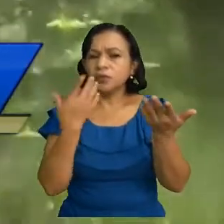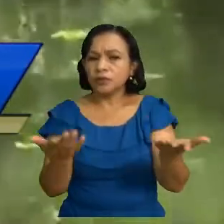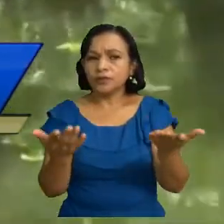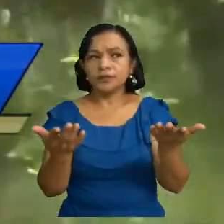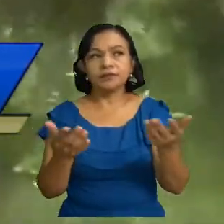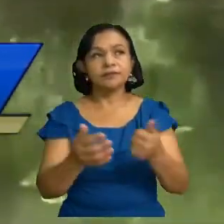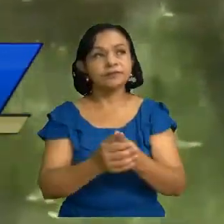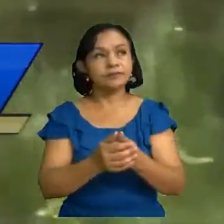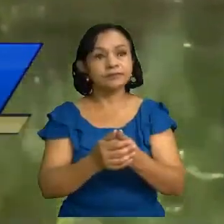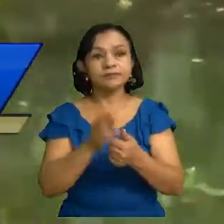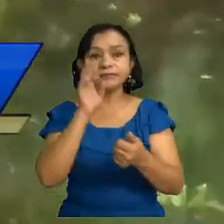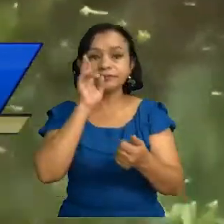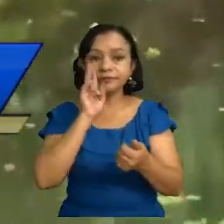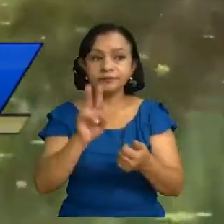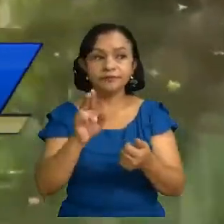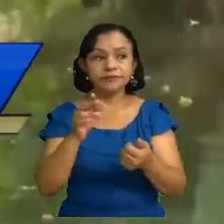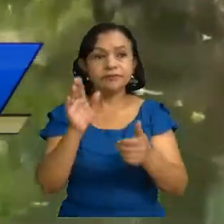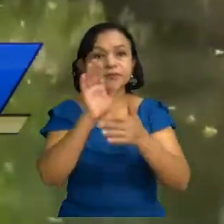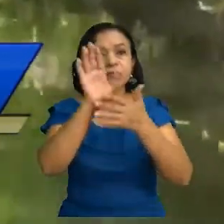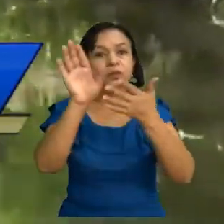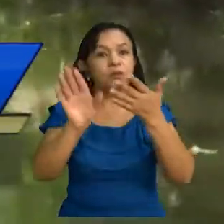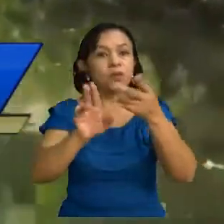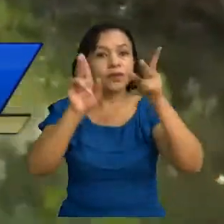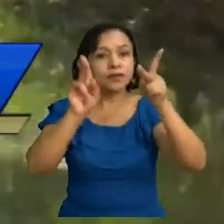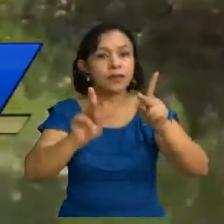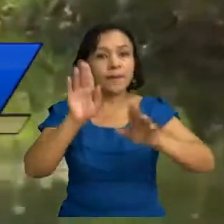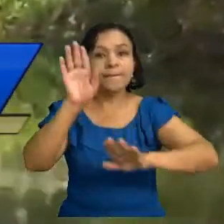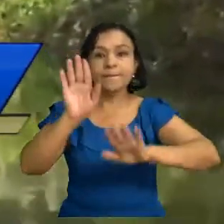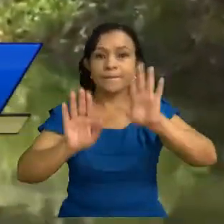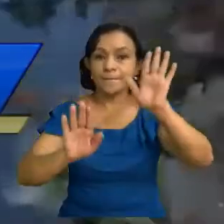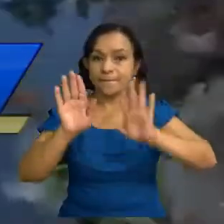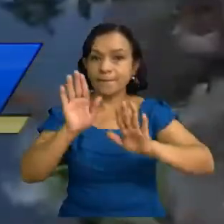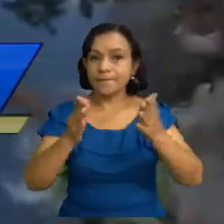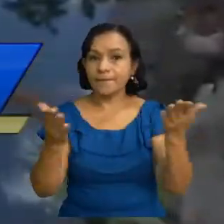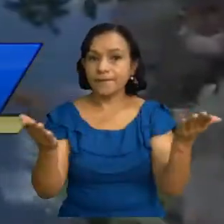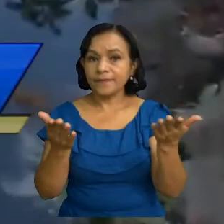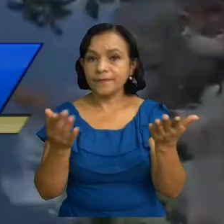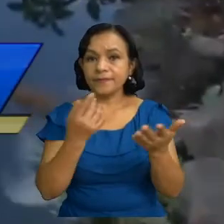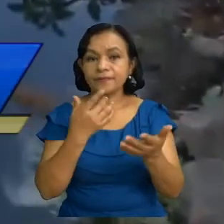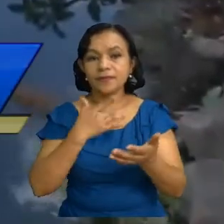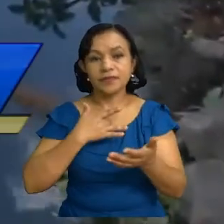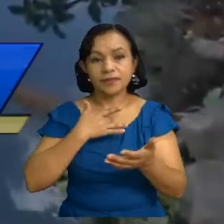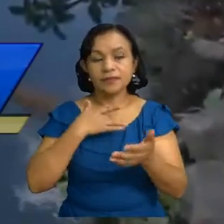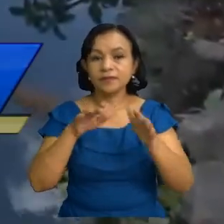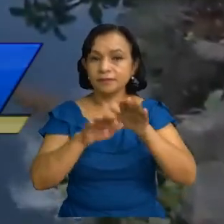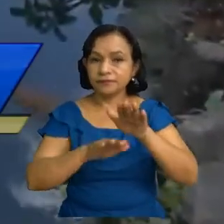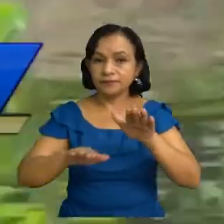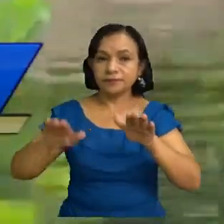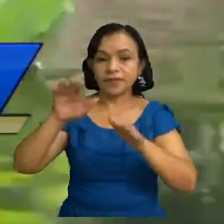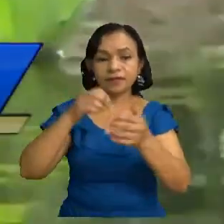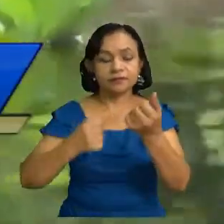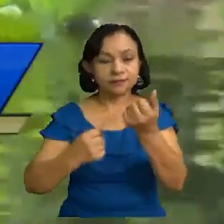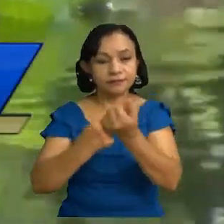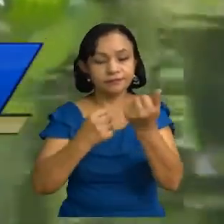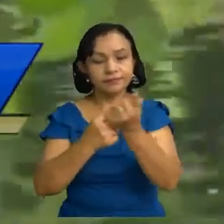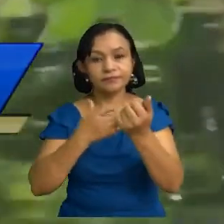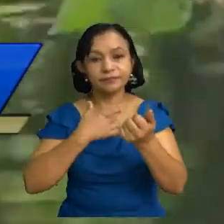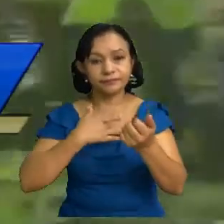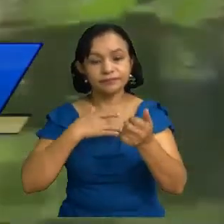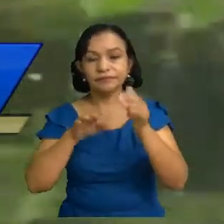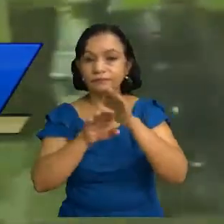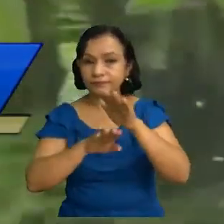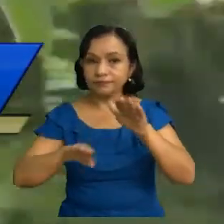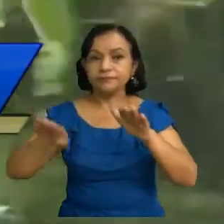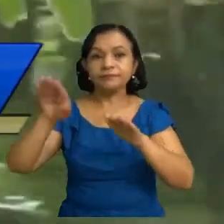valorar cuántas personas participaron y en que necesitamos fortalecer qué más necesitamos fortalecer